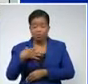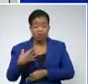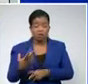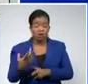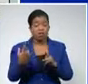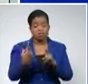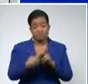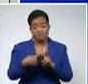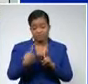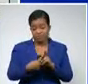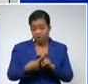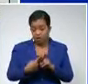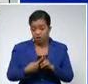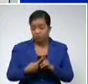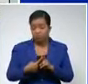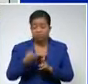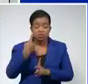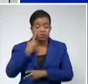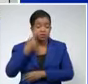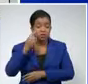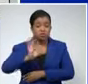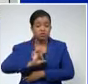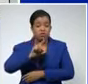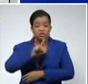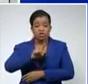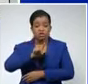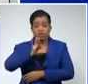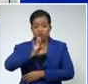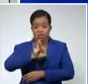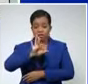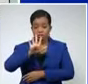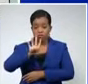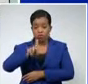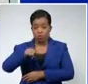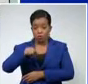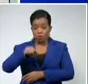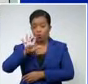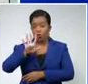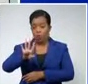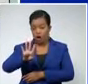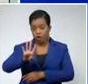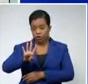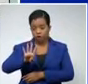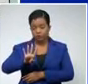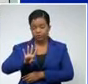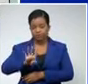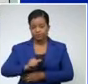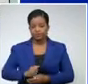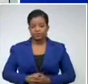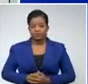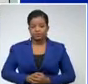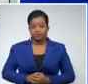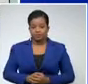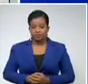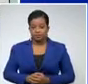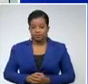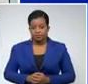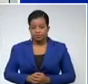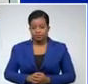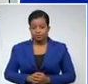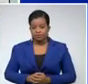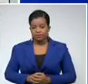una tasa de 185,4 por 100.000 habitantes. Le sigue Niquero,